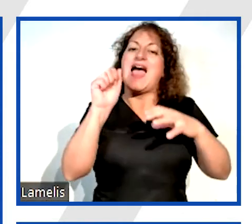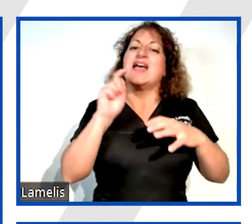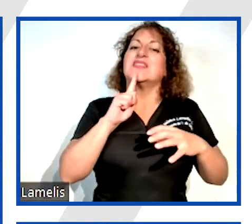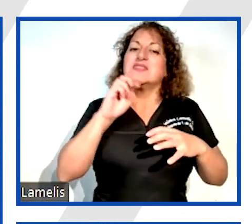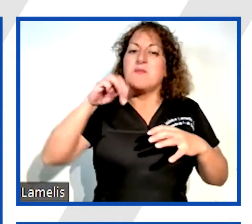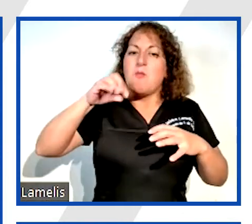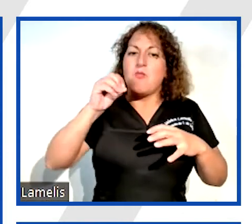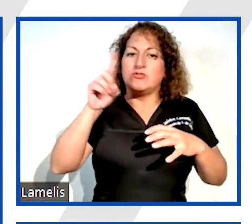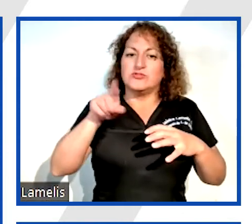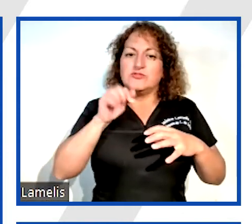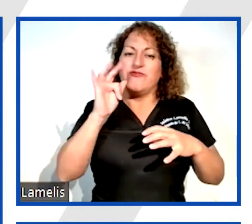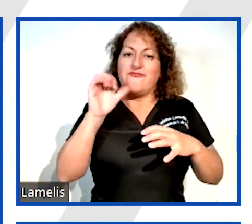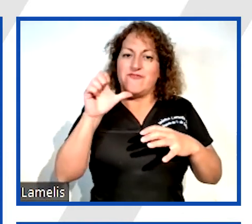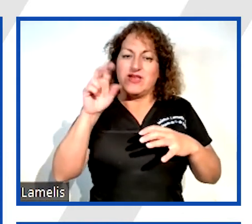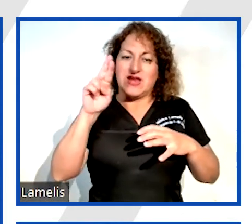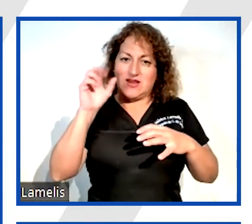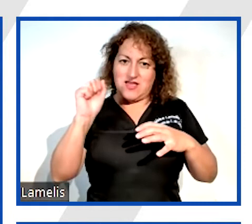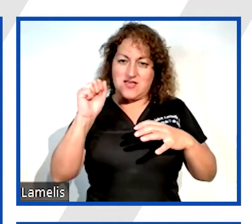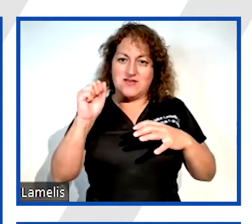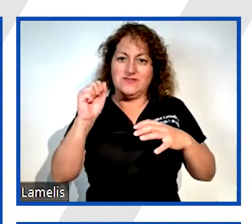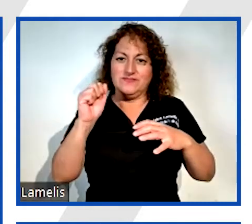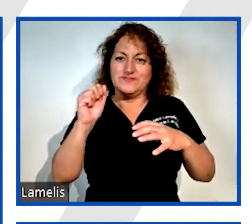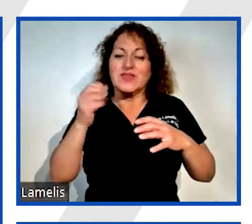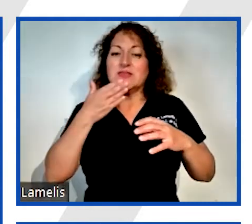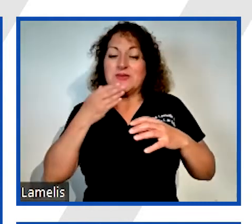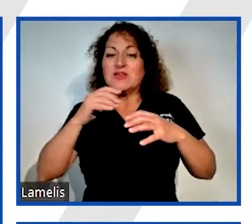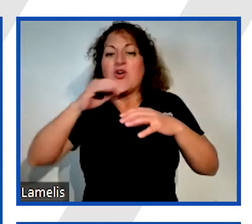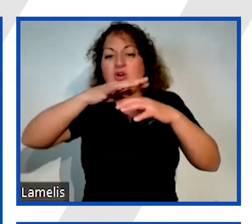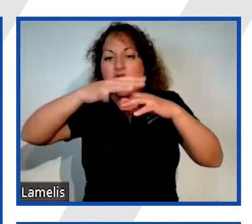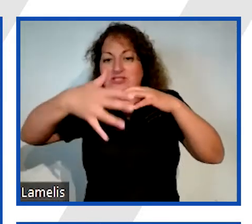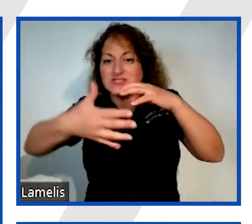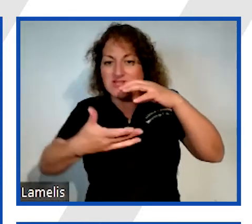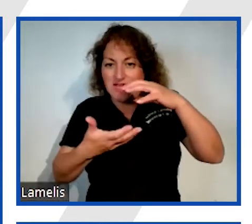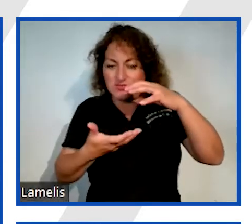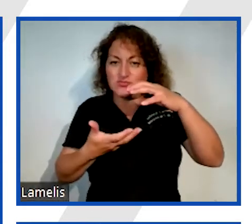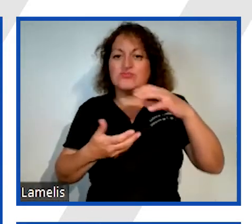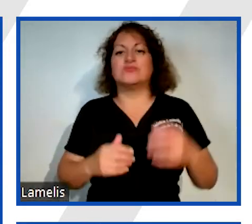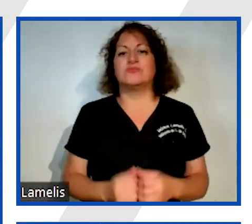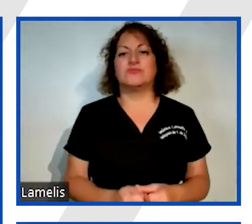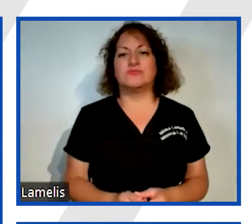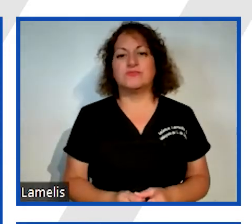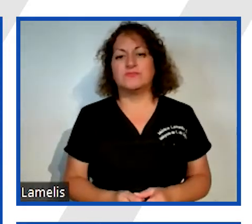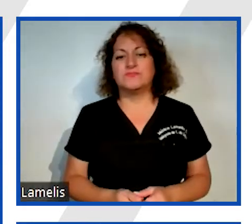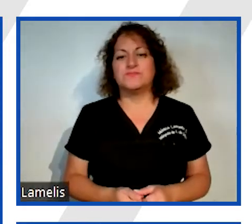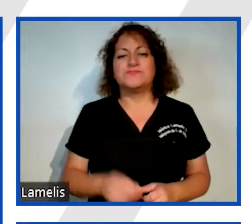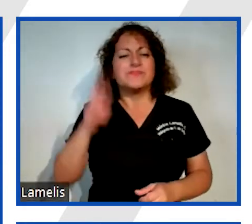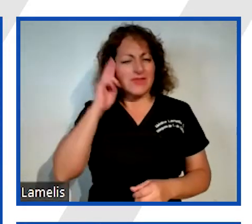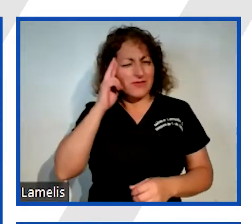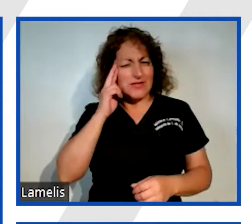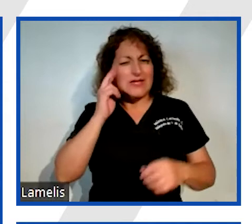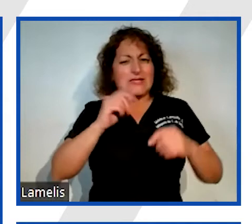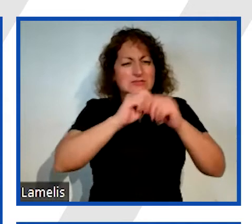iniciaron hace con 2200 millones de años aproximadamente ocurrieron la siguiente forma acuérdense que les decía yo que el sistema solar era súper